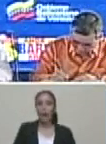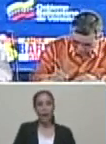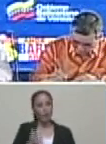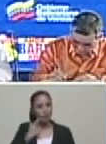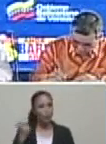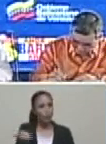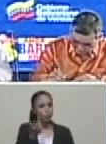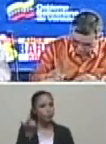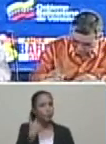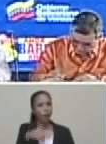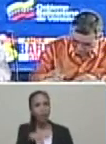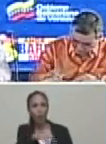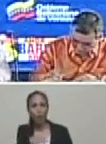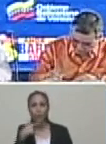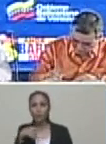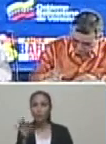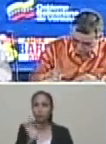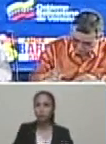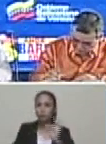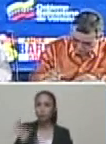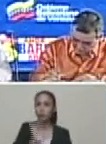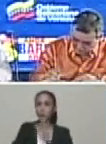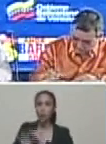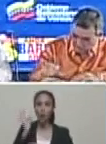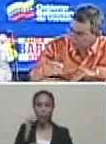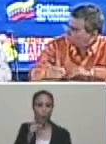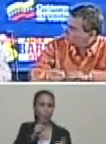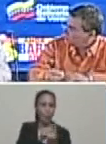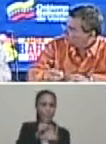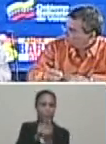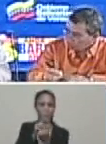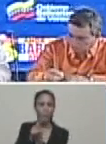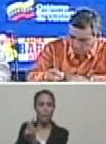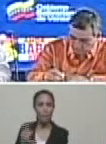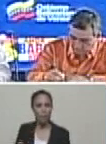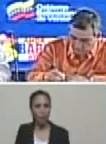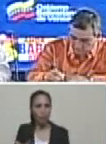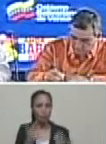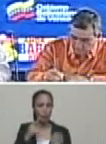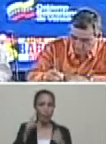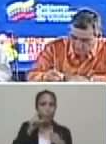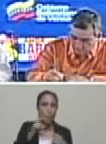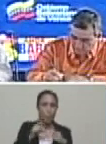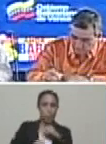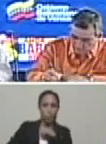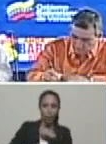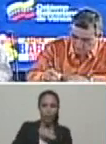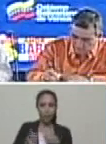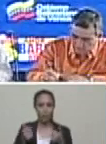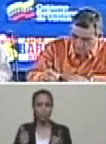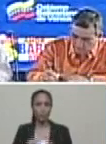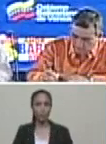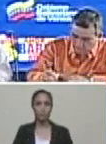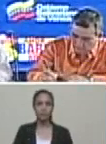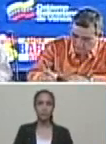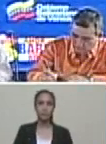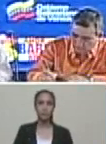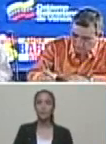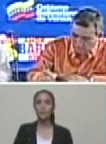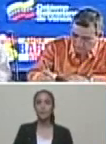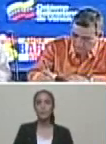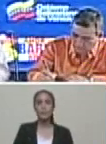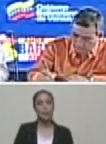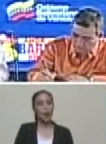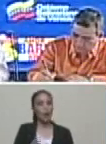mujer, a atenderla en todo su proceso de gestación, a enseñarle los principios del